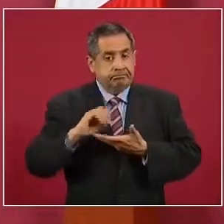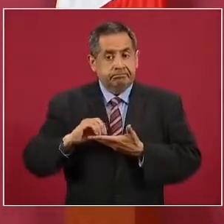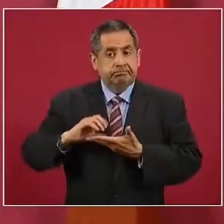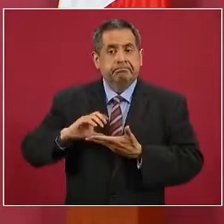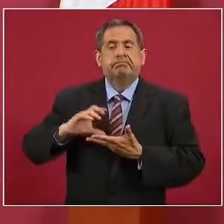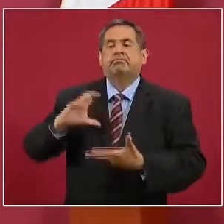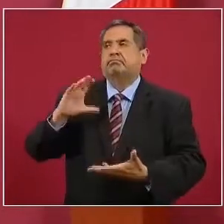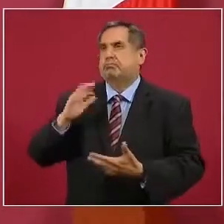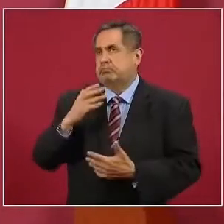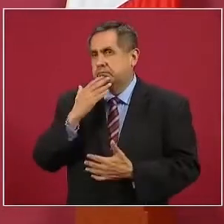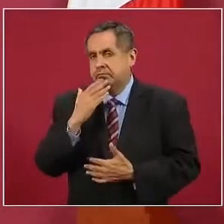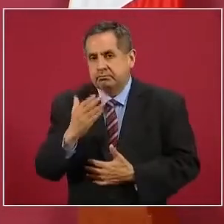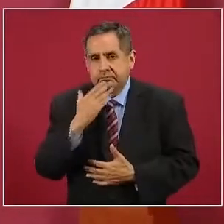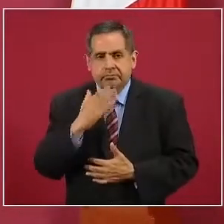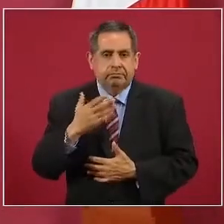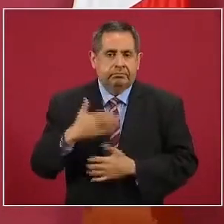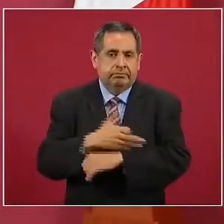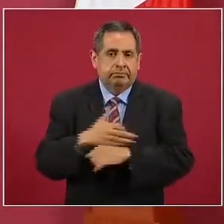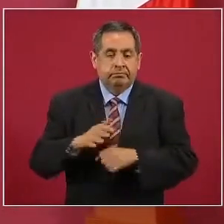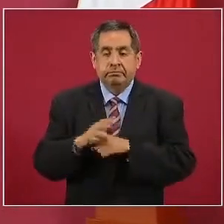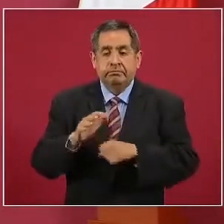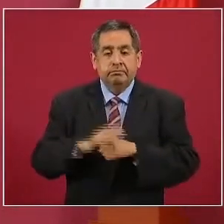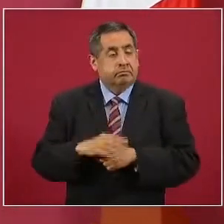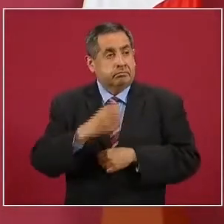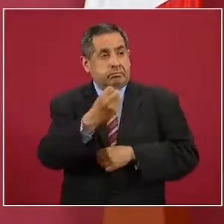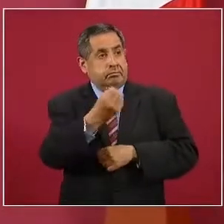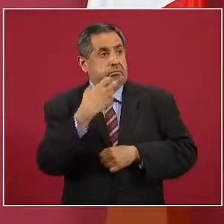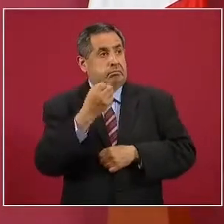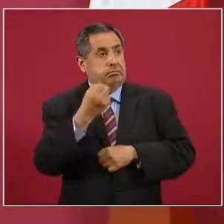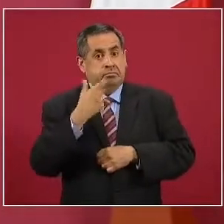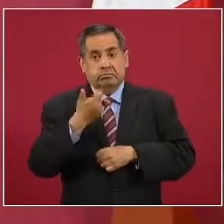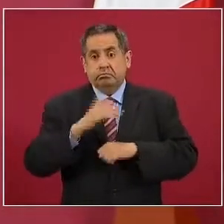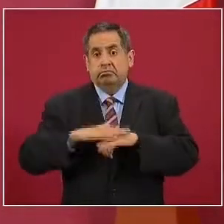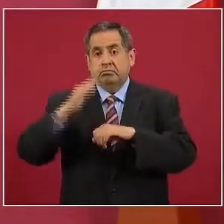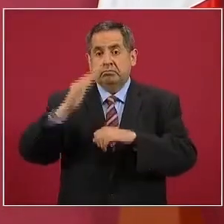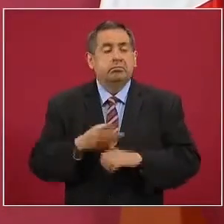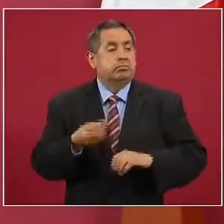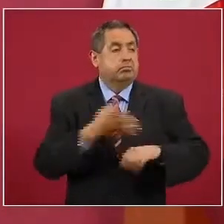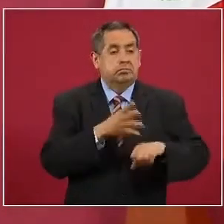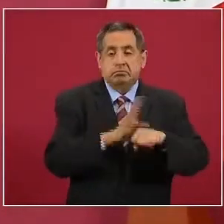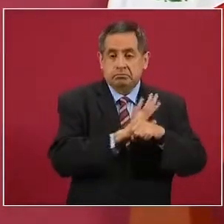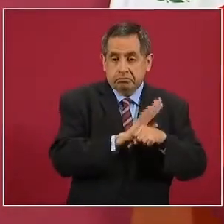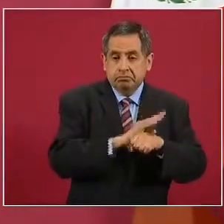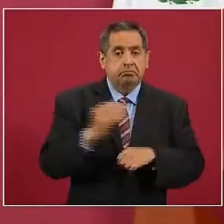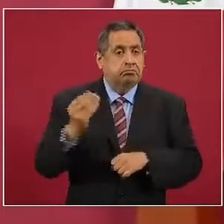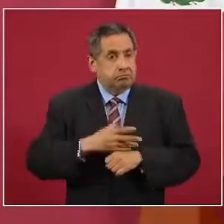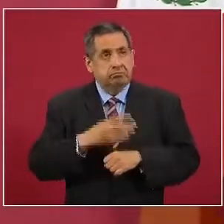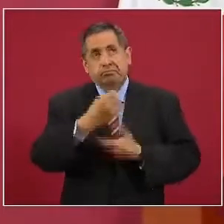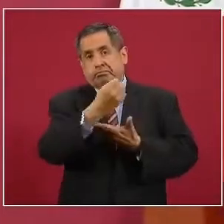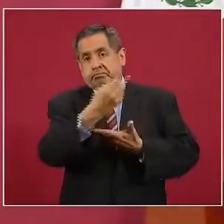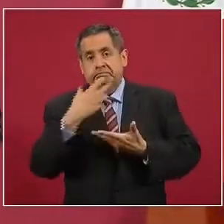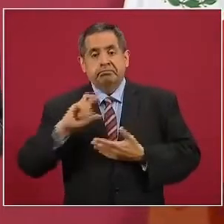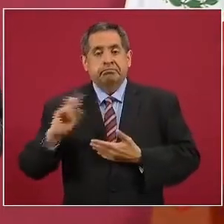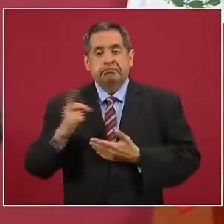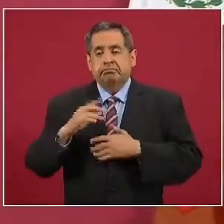familiares y tenemos un aumento en remesas a pesar de la pandemia de